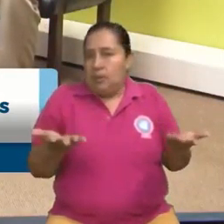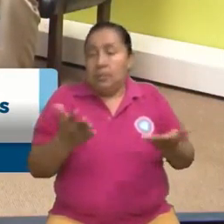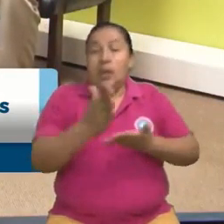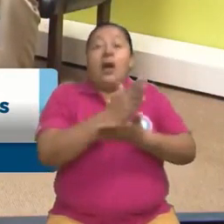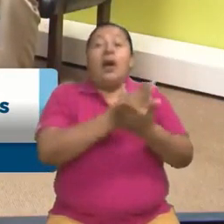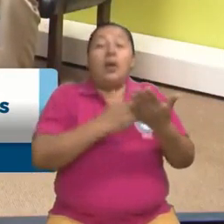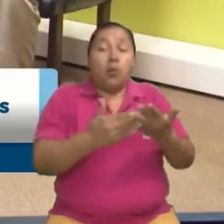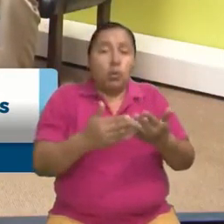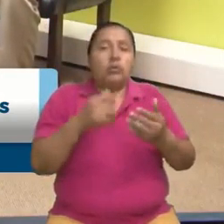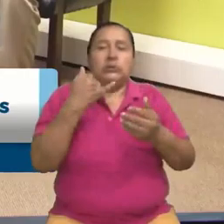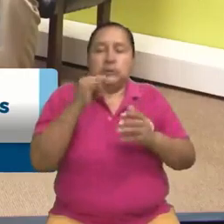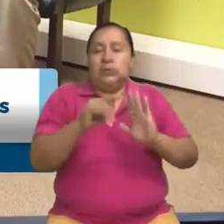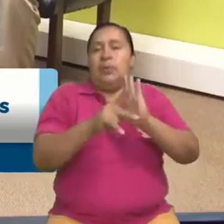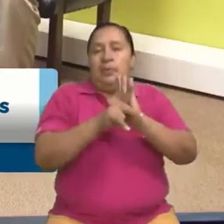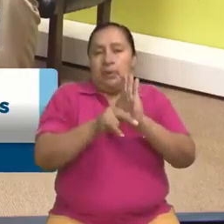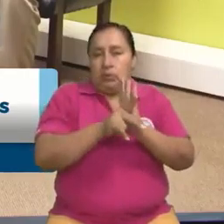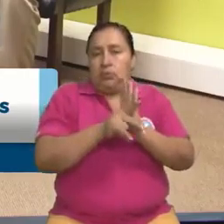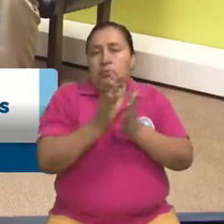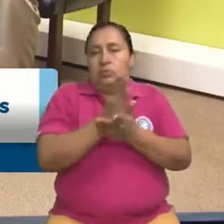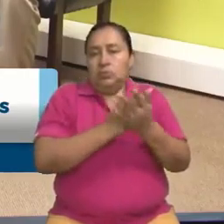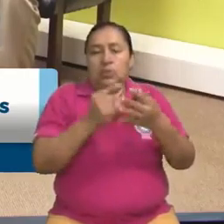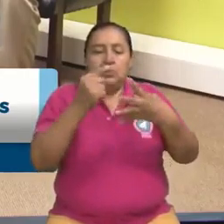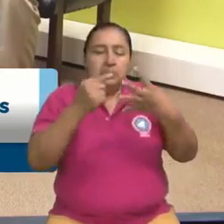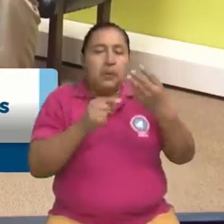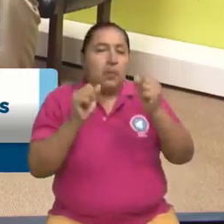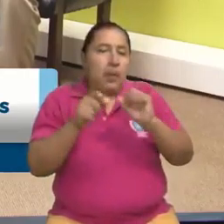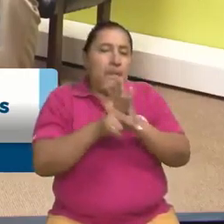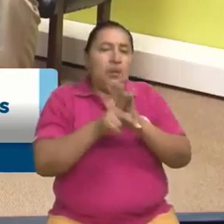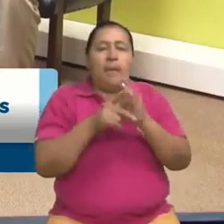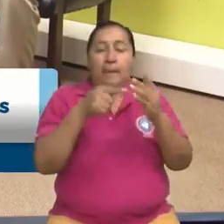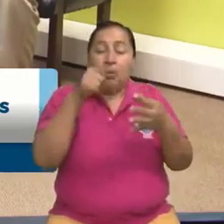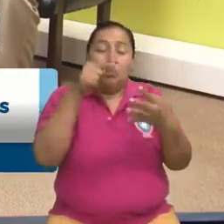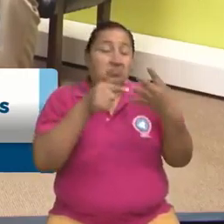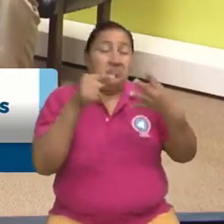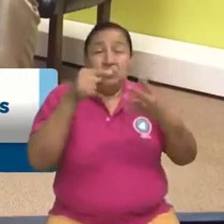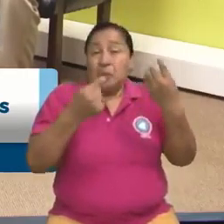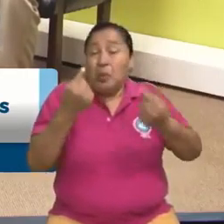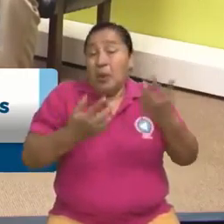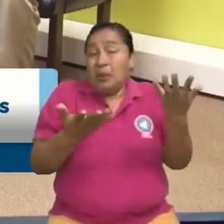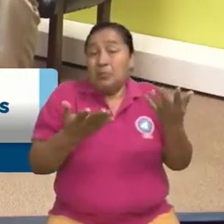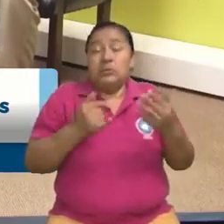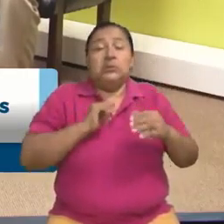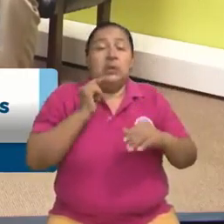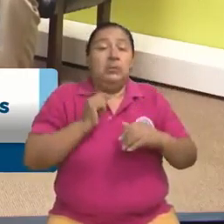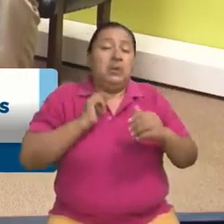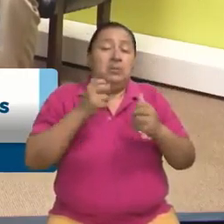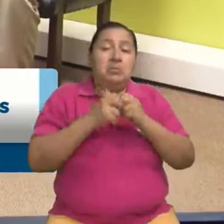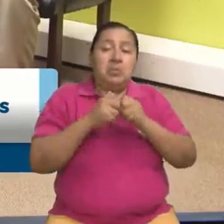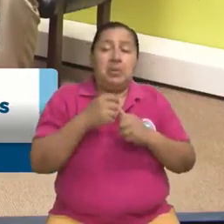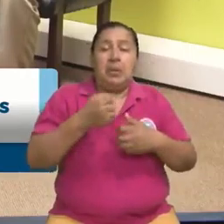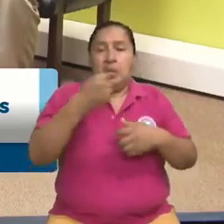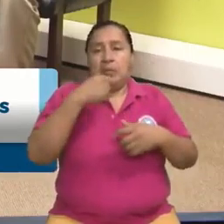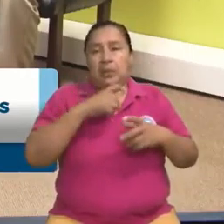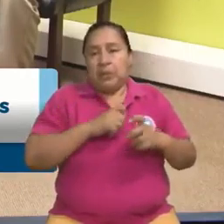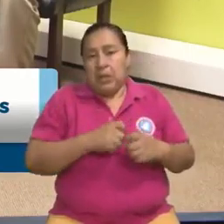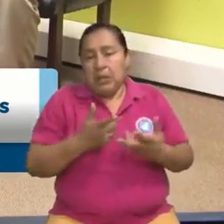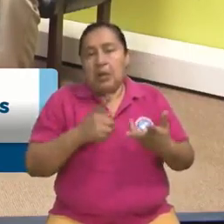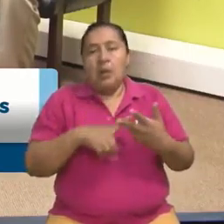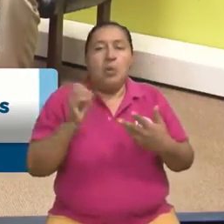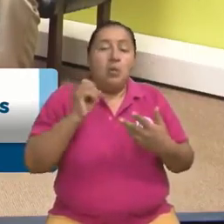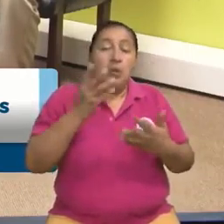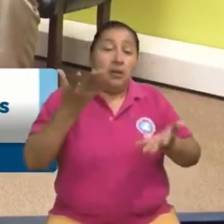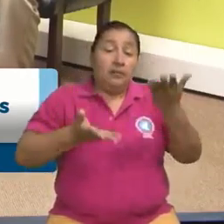factores de riesgo que pueden estar asociados, que se haya expuesto durante el embarazo algún teratógeno, algún medicamento, ¿ya? Que a veces